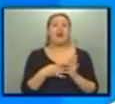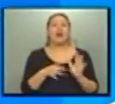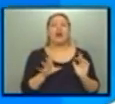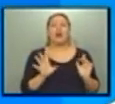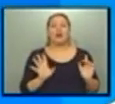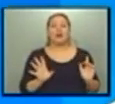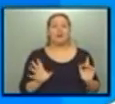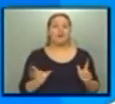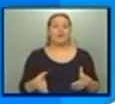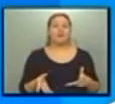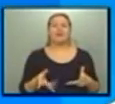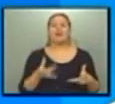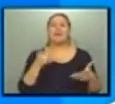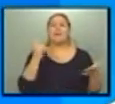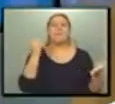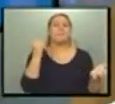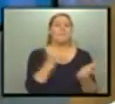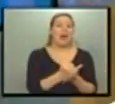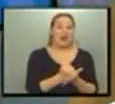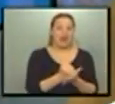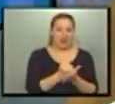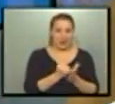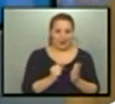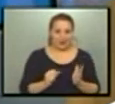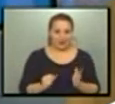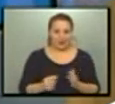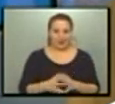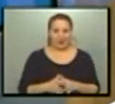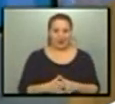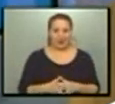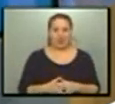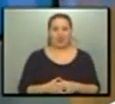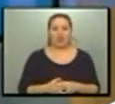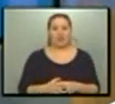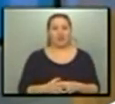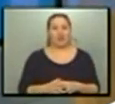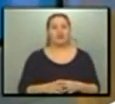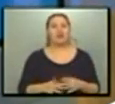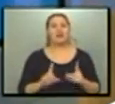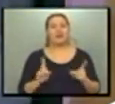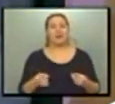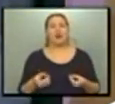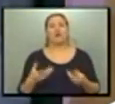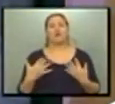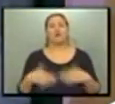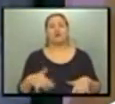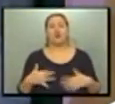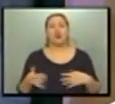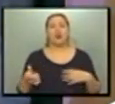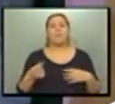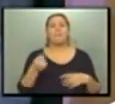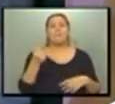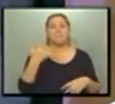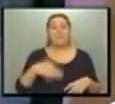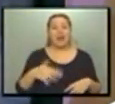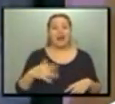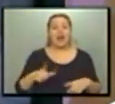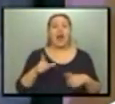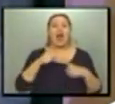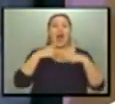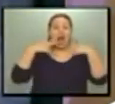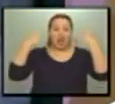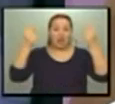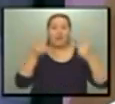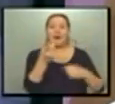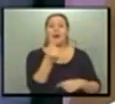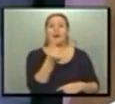un marca, marketing detrás. Sí, y más que nada el costo del local es muy alto en los shoppings. El más caro de todos es el Alto Palermo, cuesta 20 mil